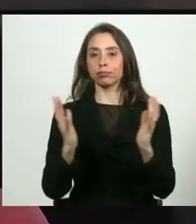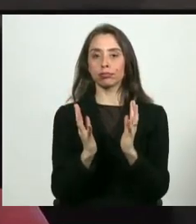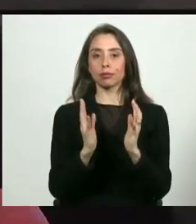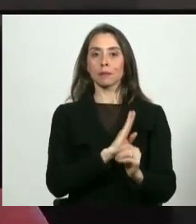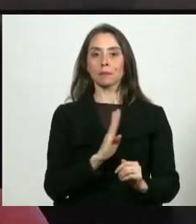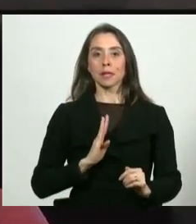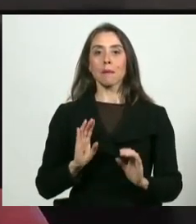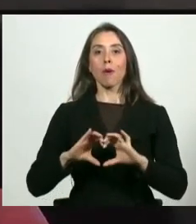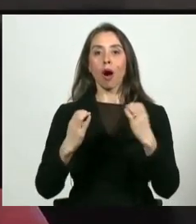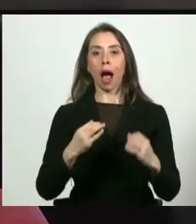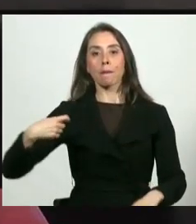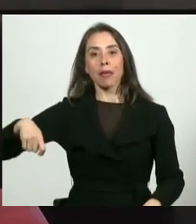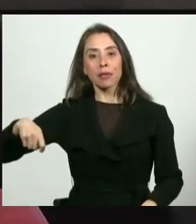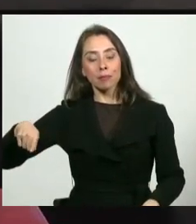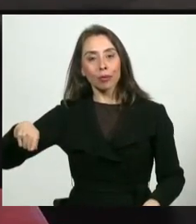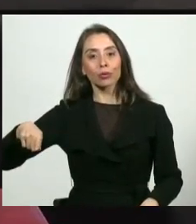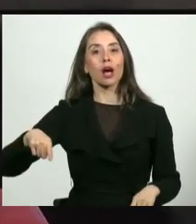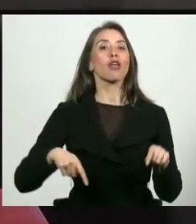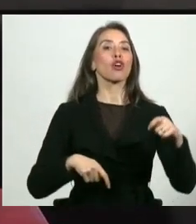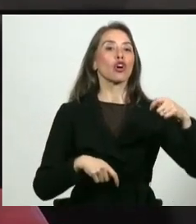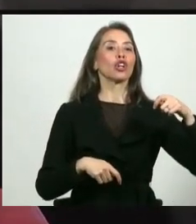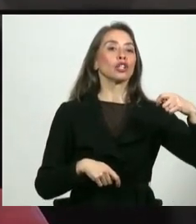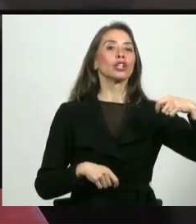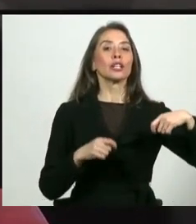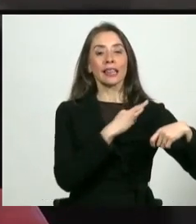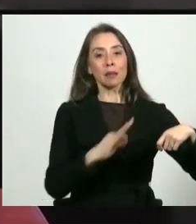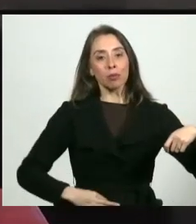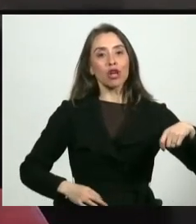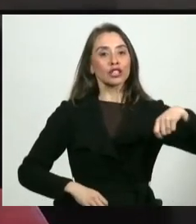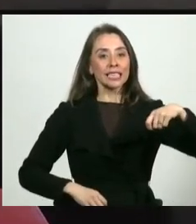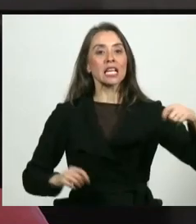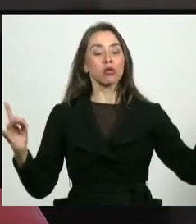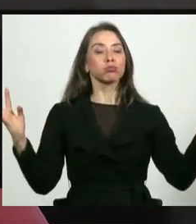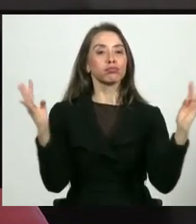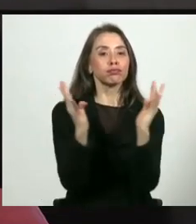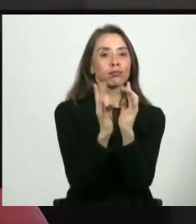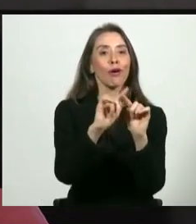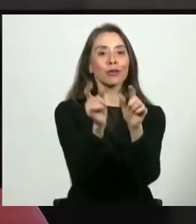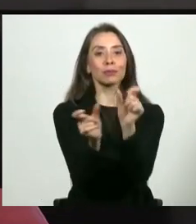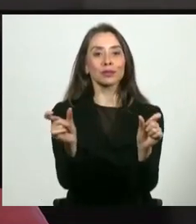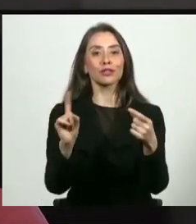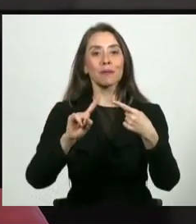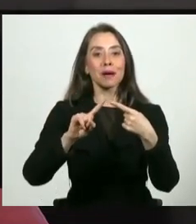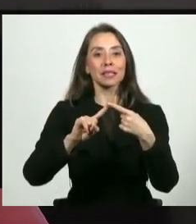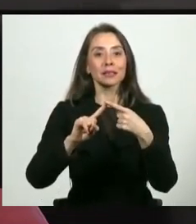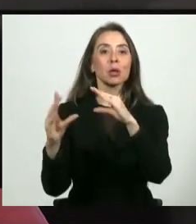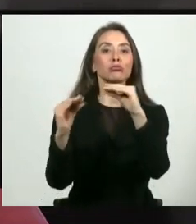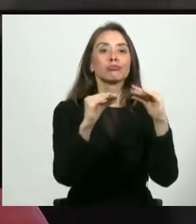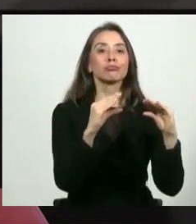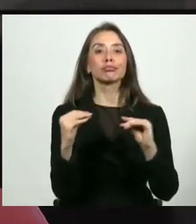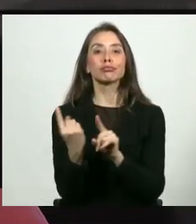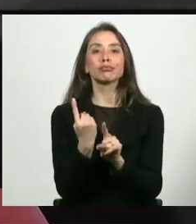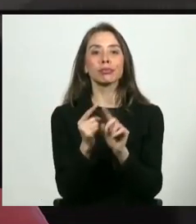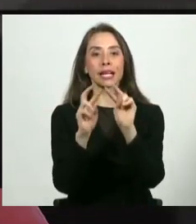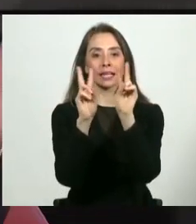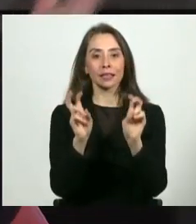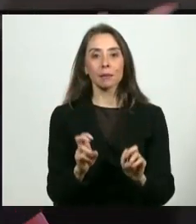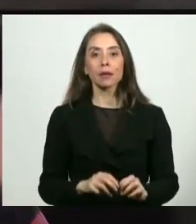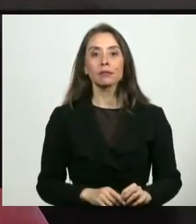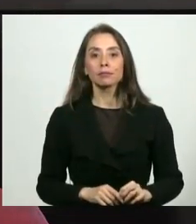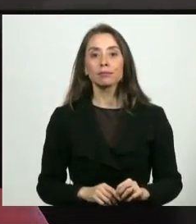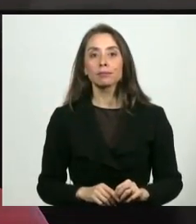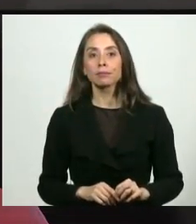de la Cámara de Diputados como del Senado, además de otros participantes, para hablar sobre este tema.